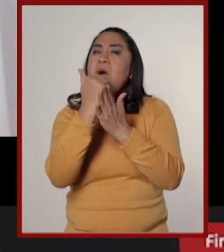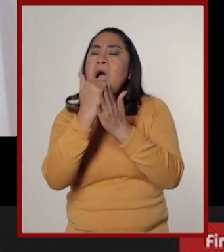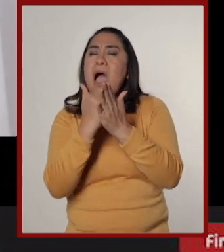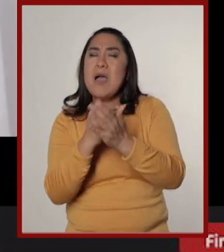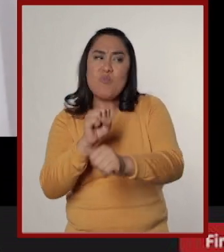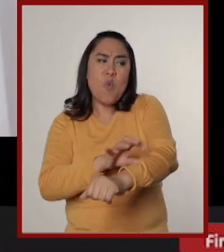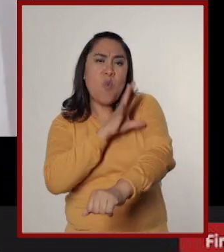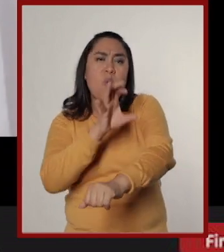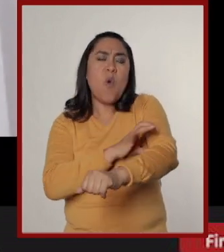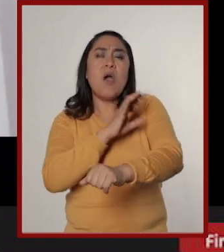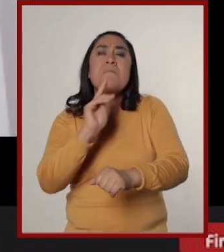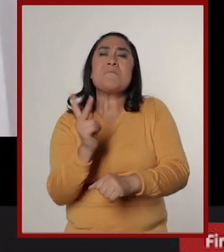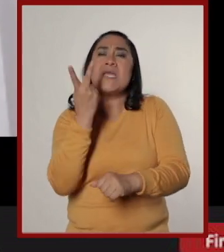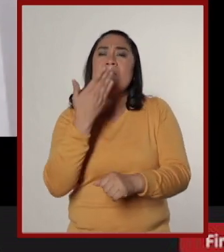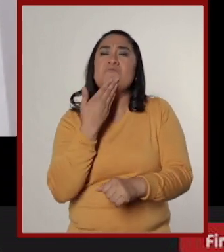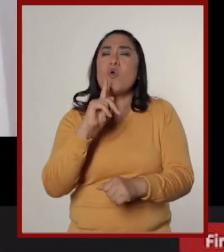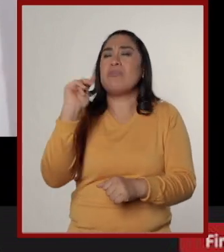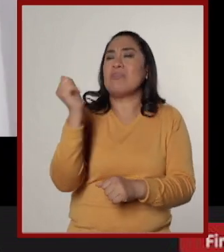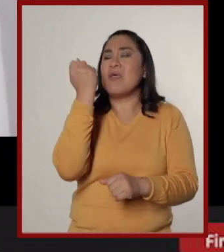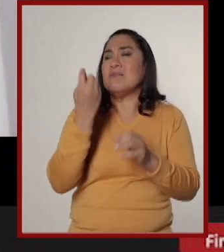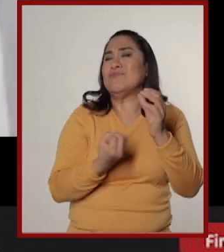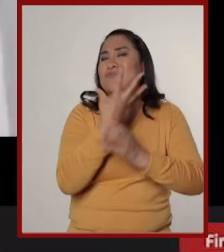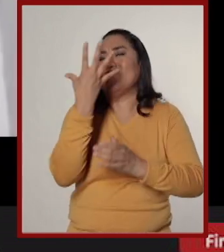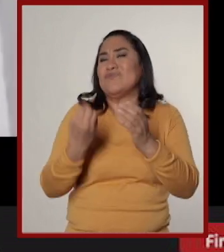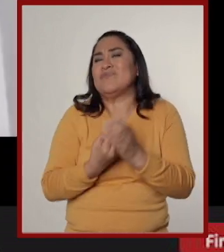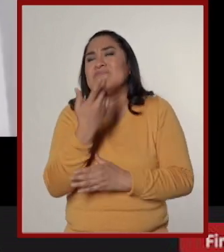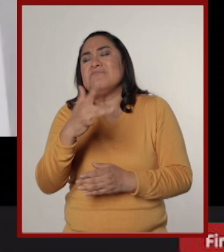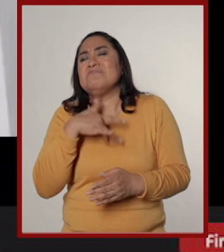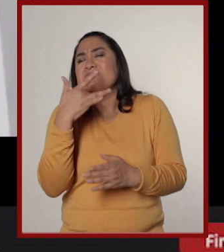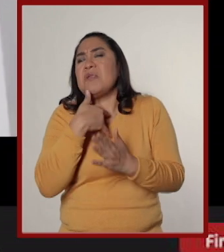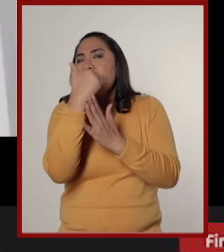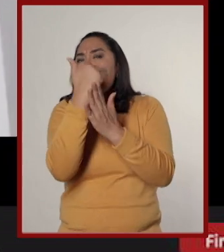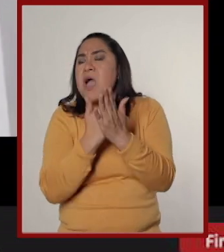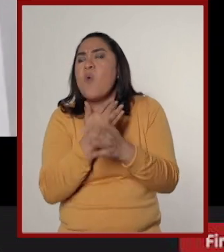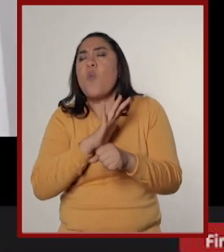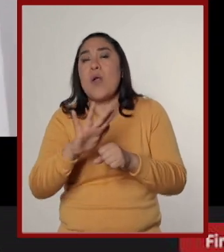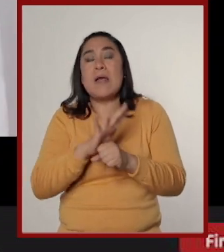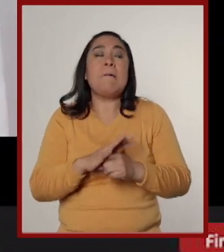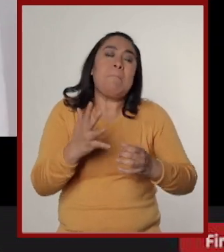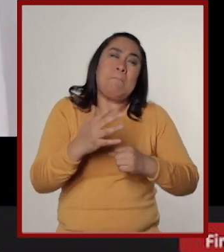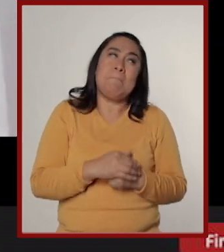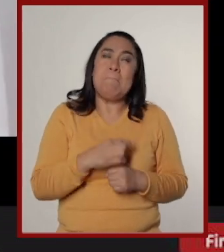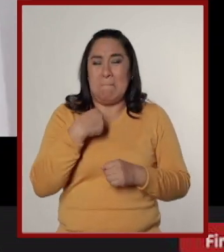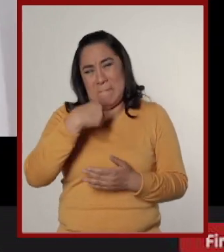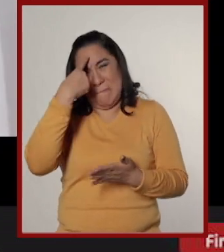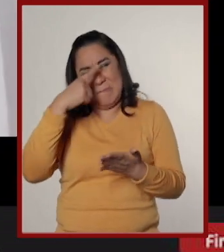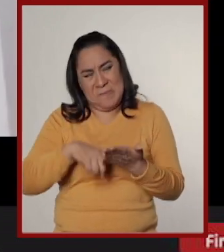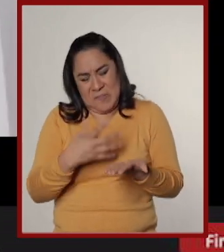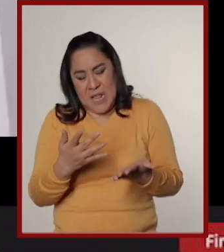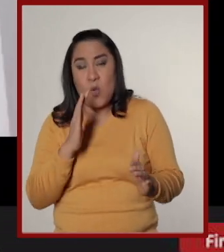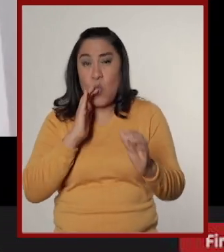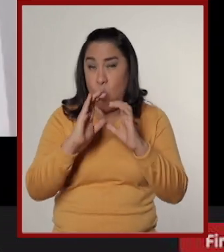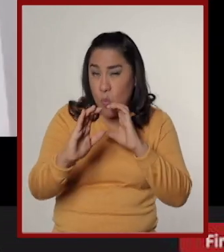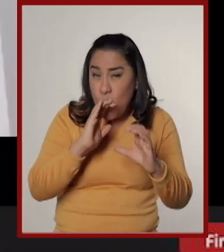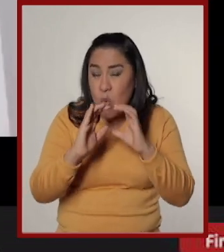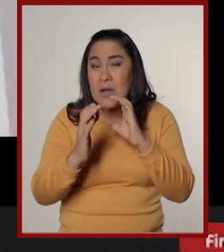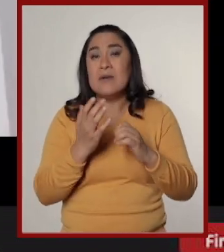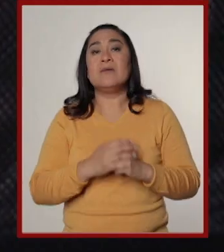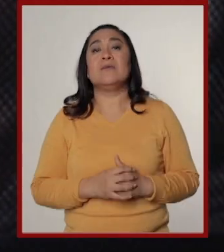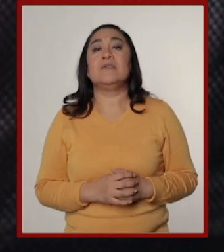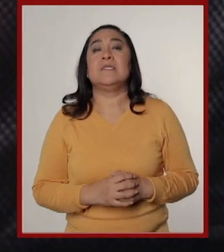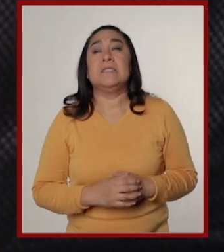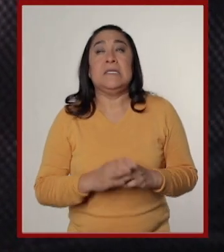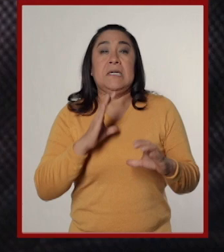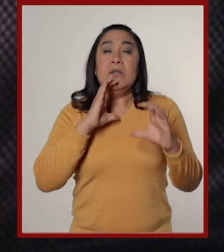Claro. A mí me está preocupando, nosotros ahorita para resolver conflictos nos estamos enfrentando, igual que todos, a la necesidad de trabajar